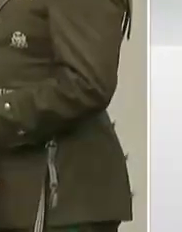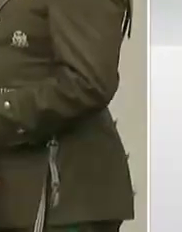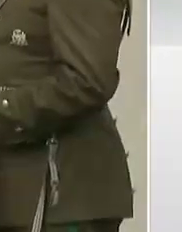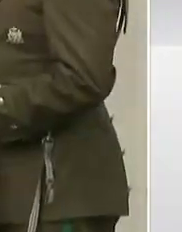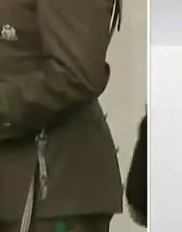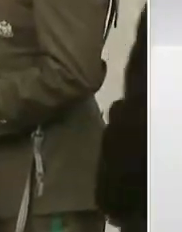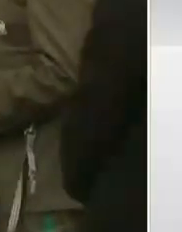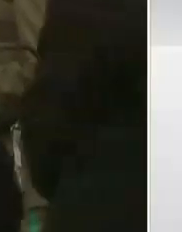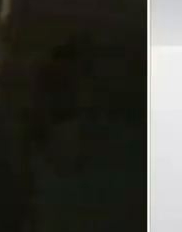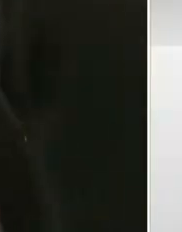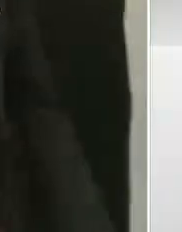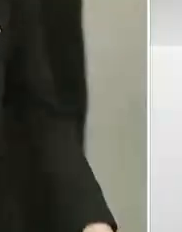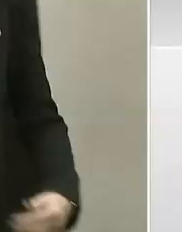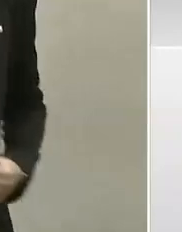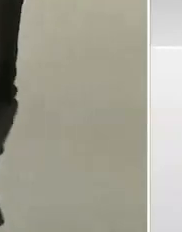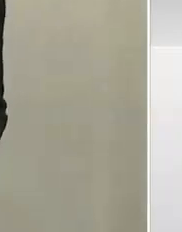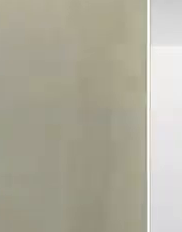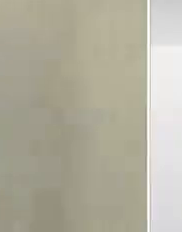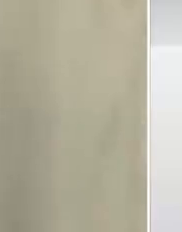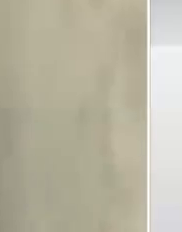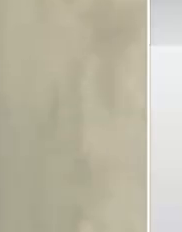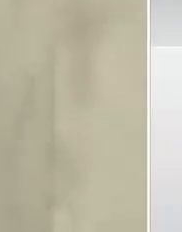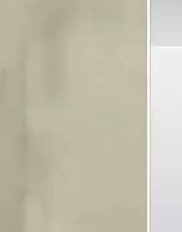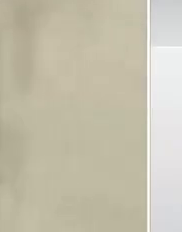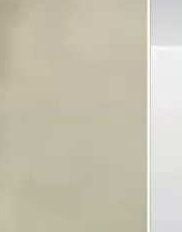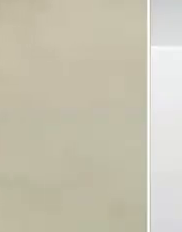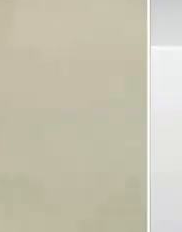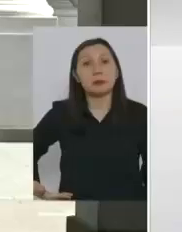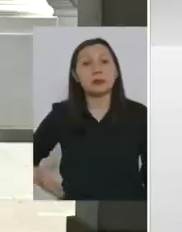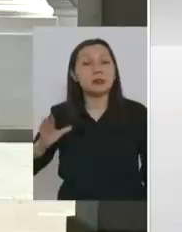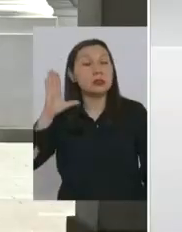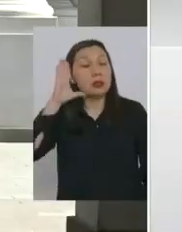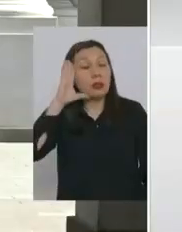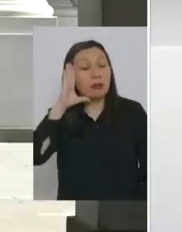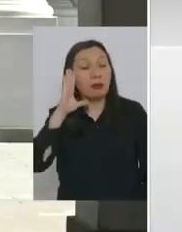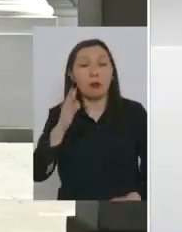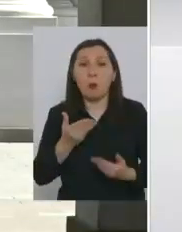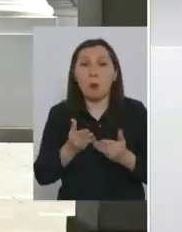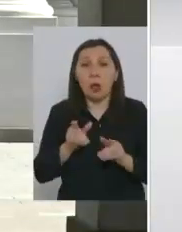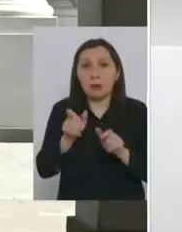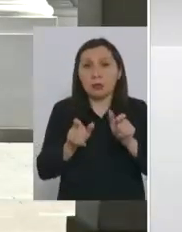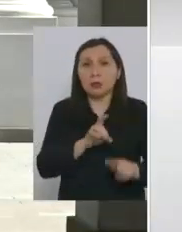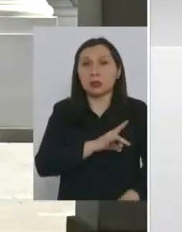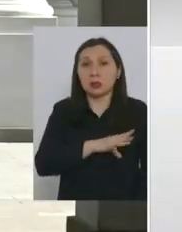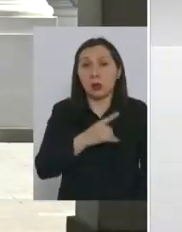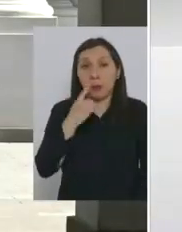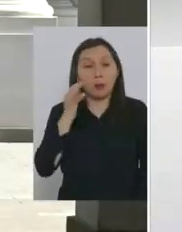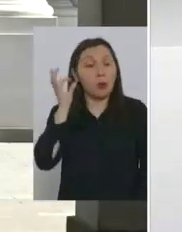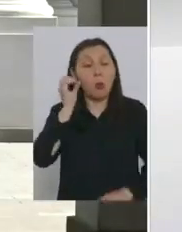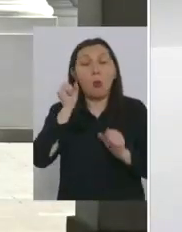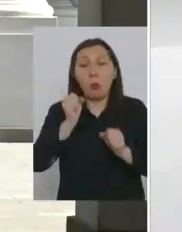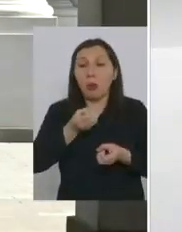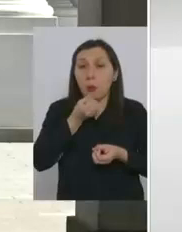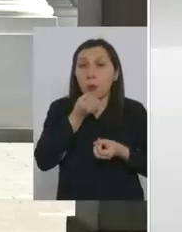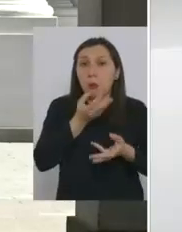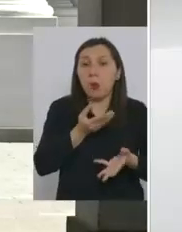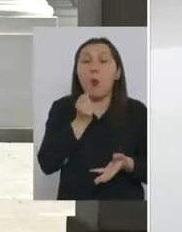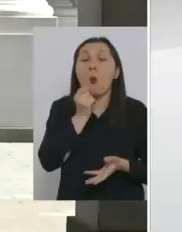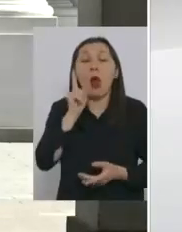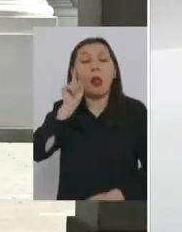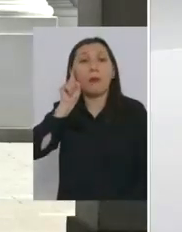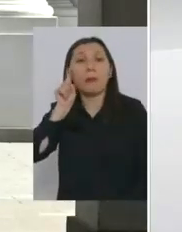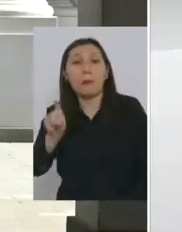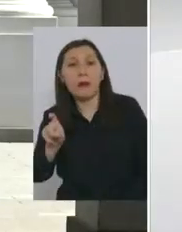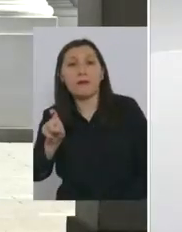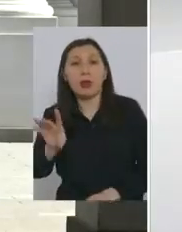que el señor Alamán es funcionario de un organismo internacional donde Chile es parte y además es aportante, y en donde